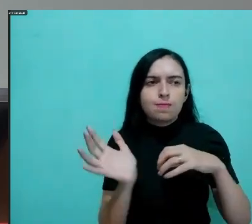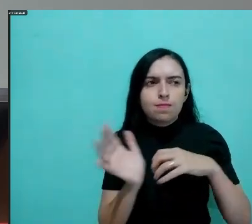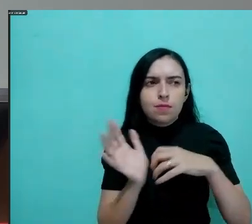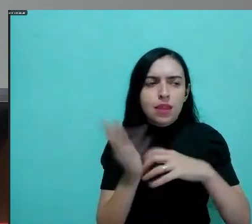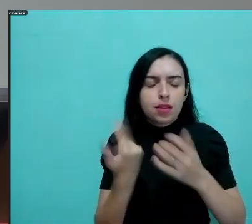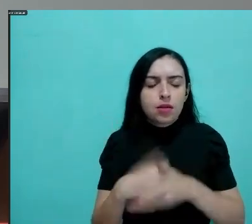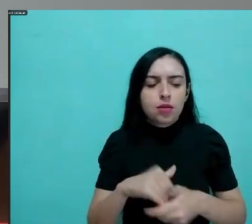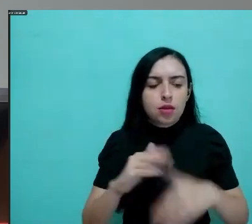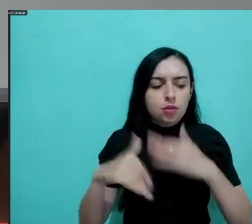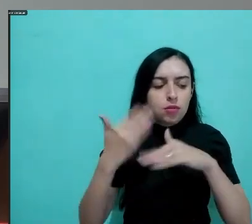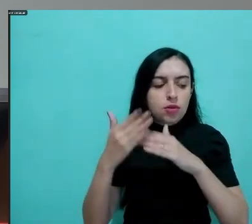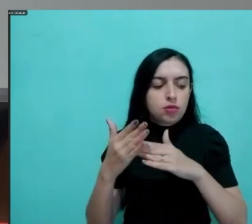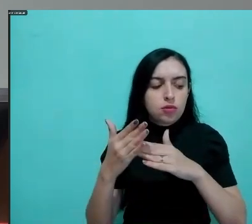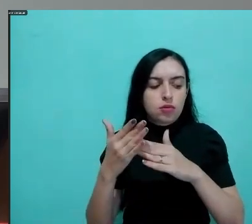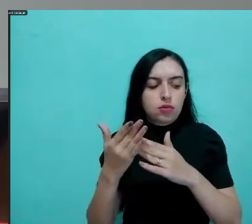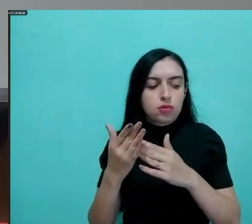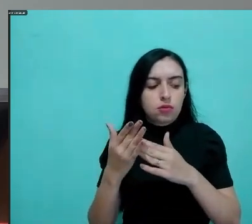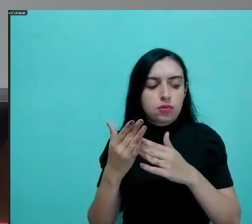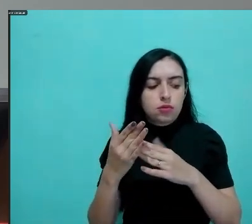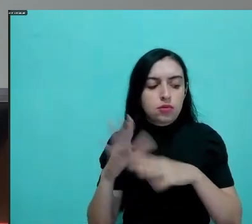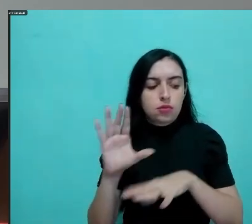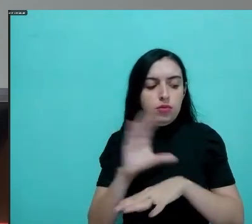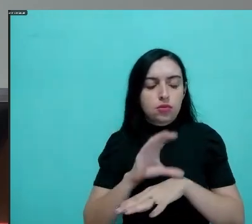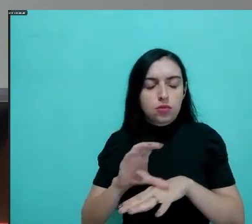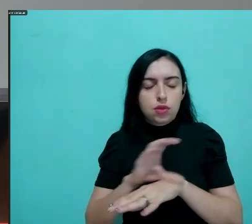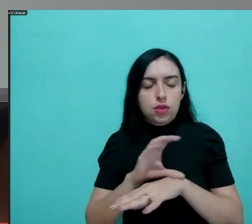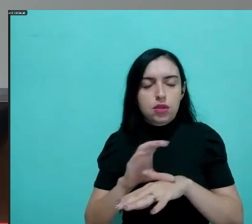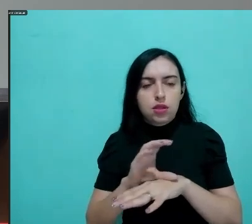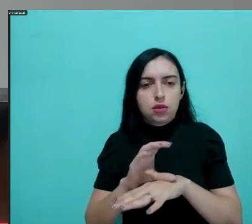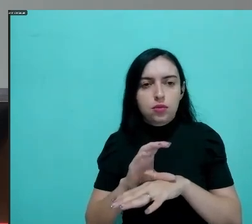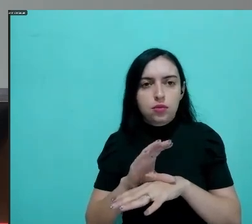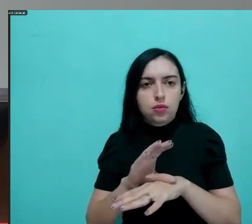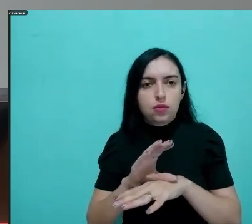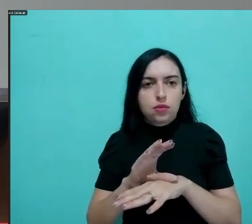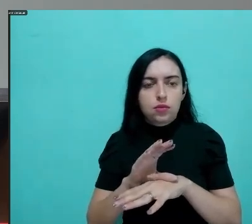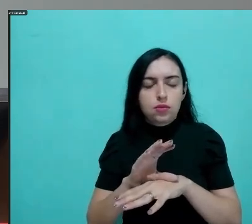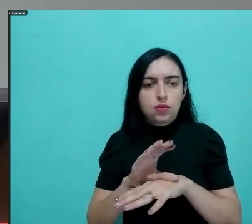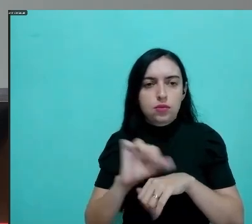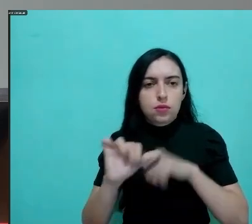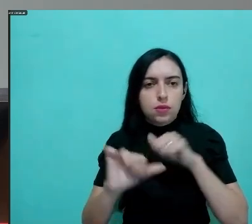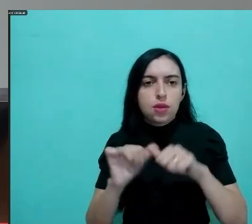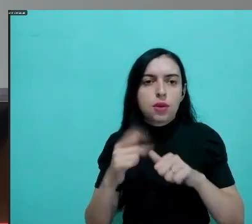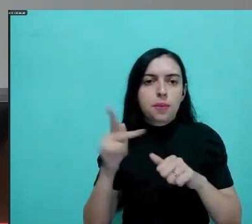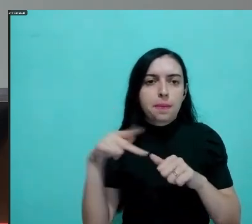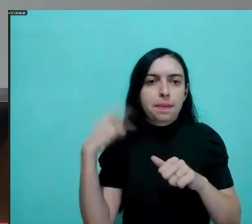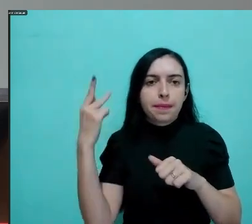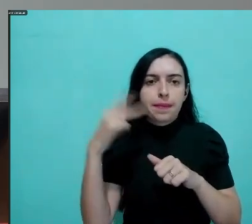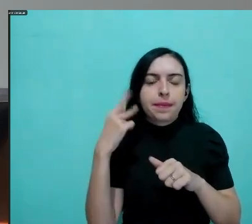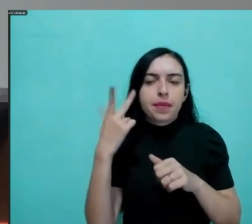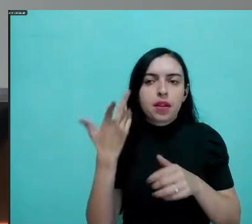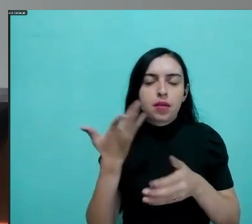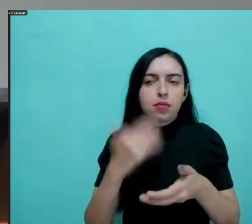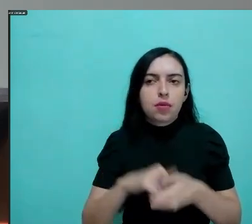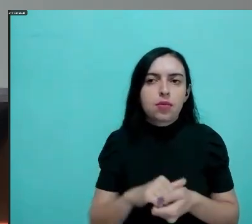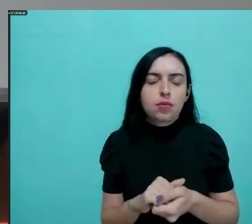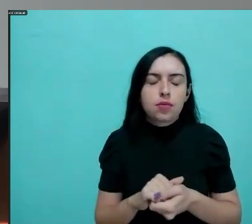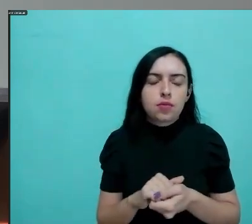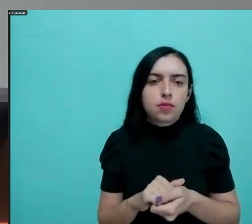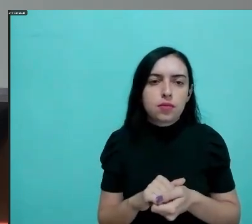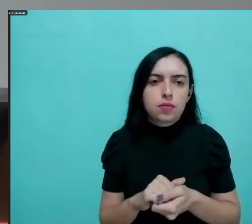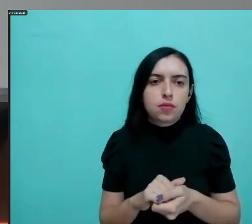Consejo Constitucional ha restaurado el prestigio del Parlamento y por una